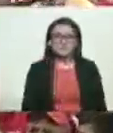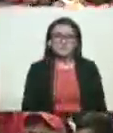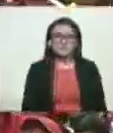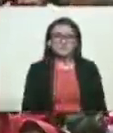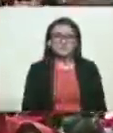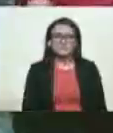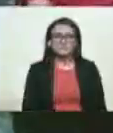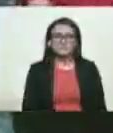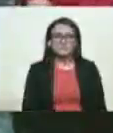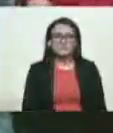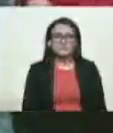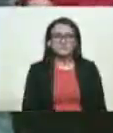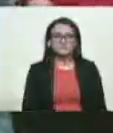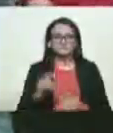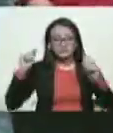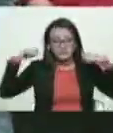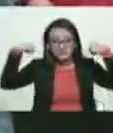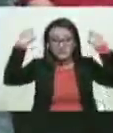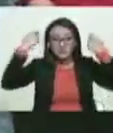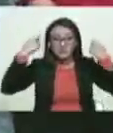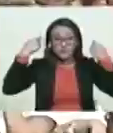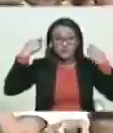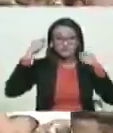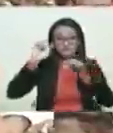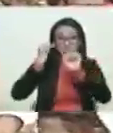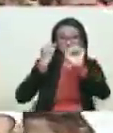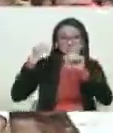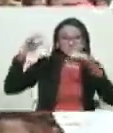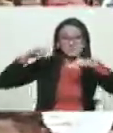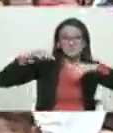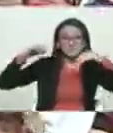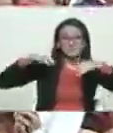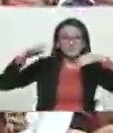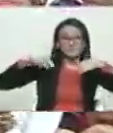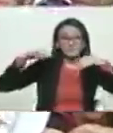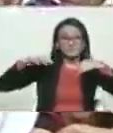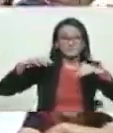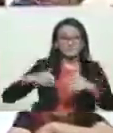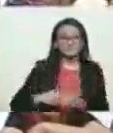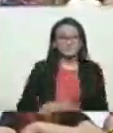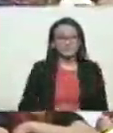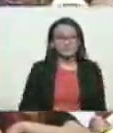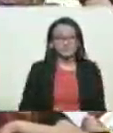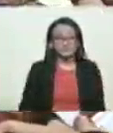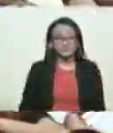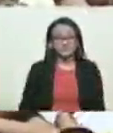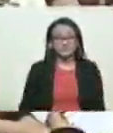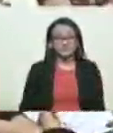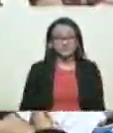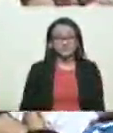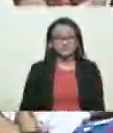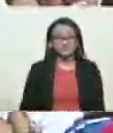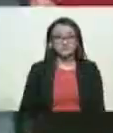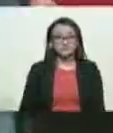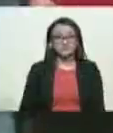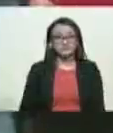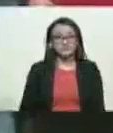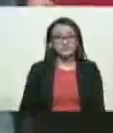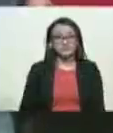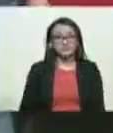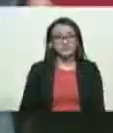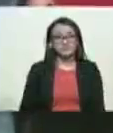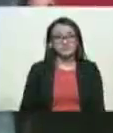los que tienen poncho se le dice aquí poncho los que tienen un